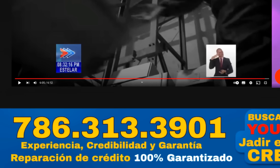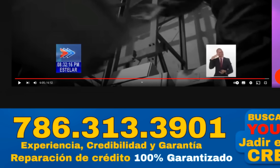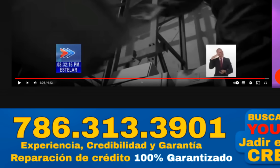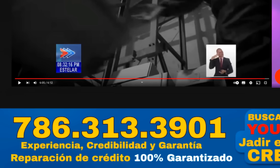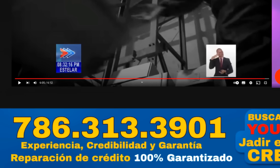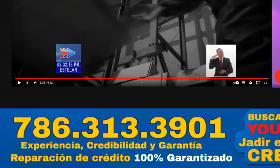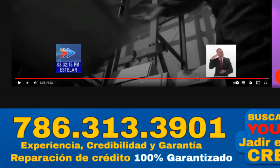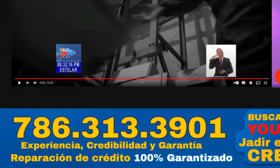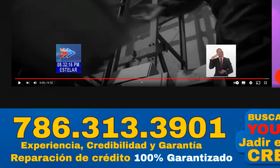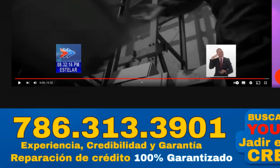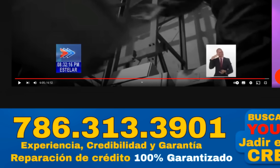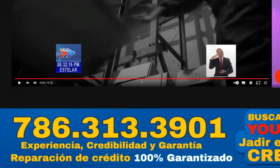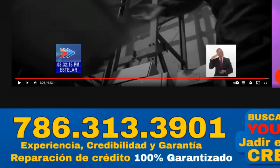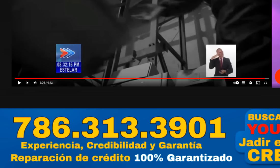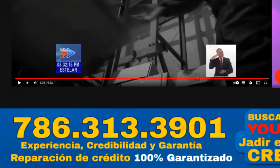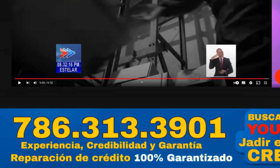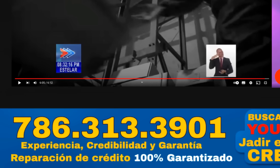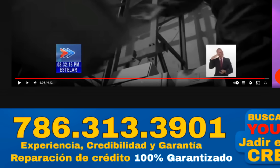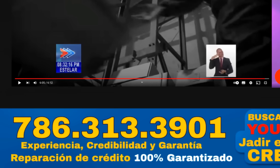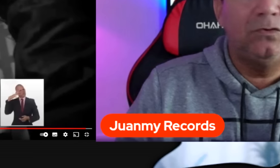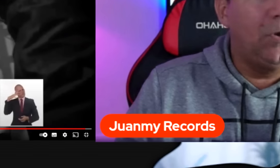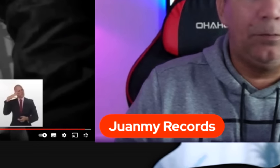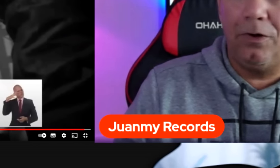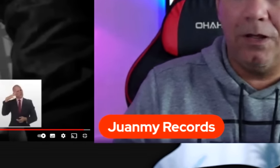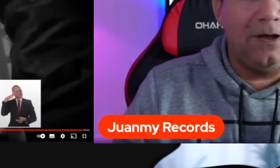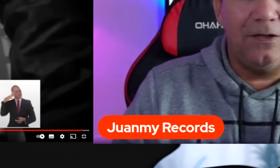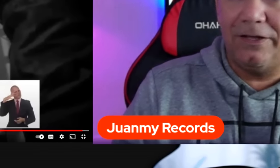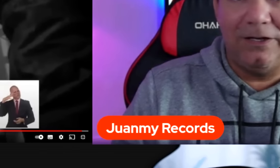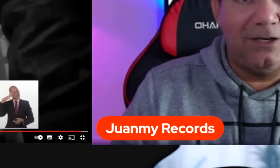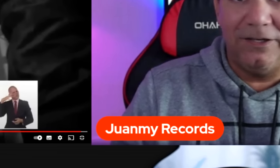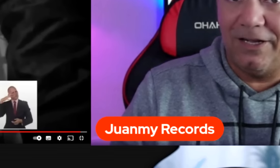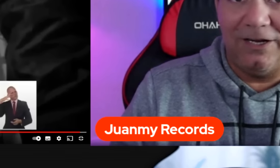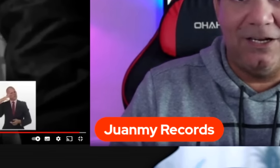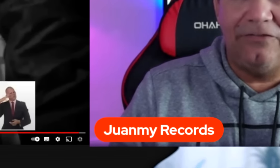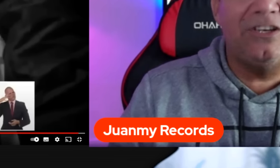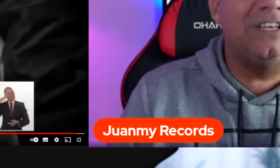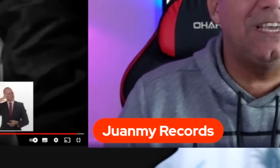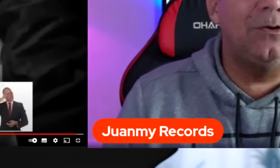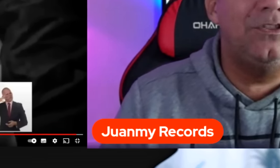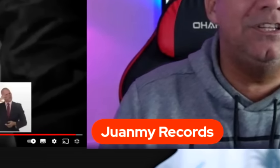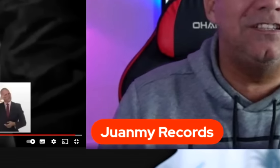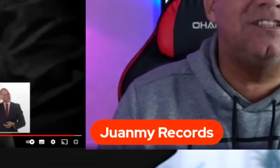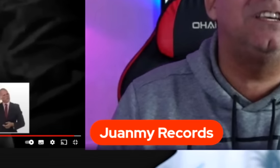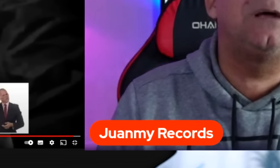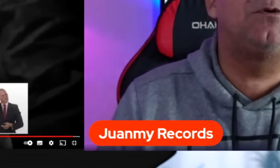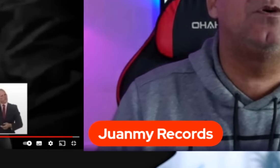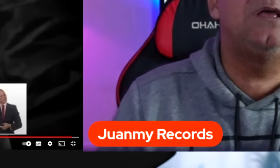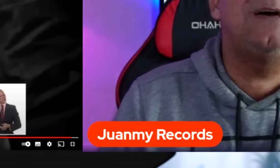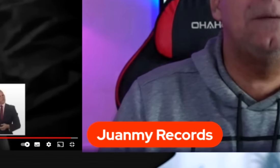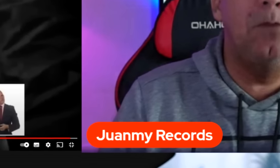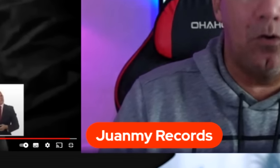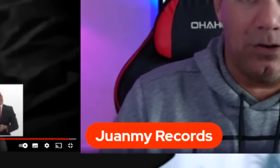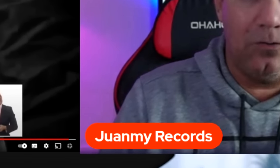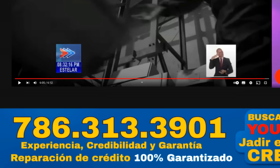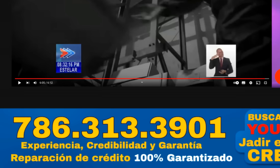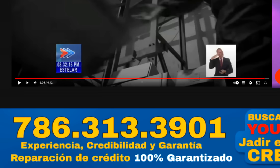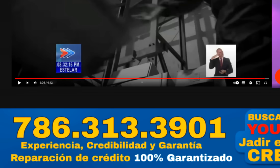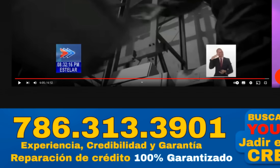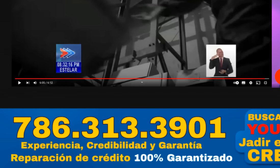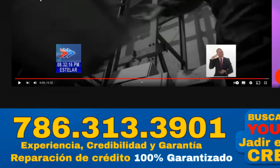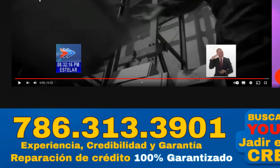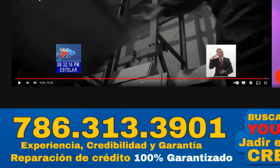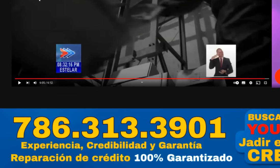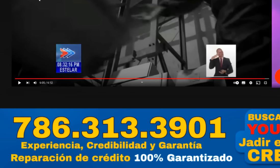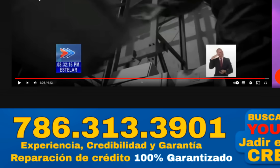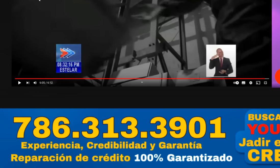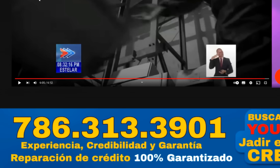fría que se robaron el pollo de los niños. No es problema de Canel. Fíjate que ya no es ni tan siquiera problema de bloqueo. Es que el